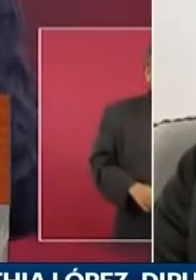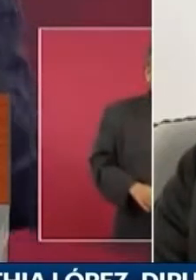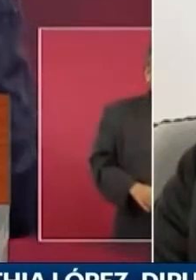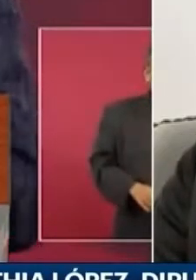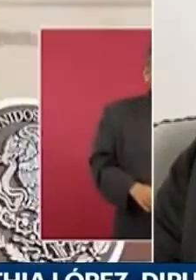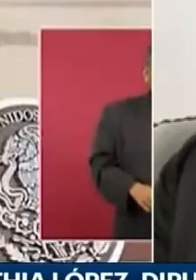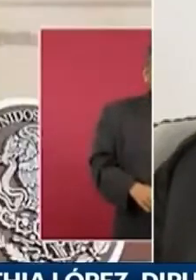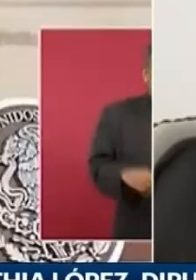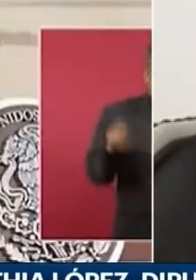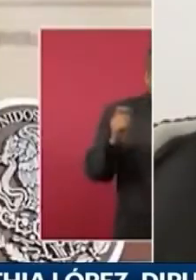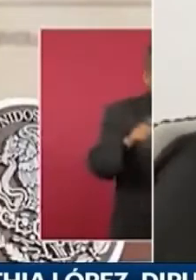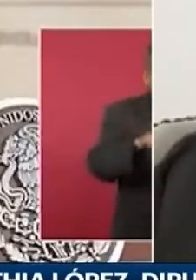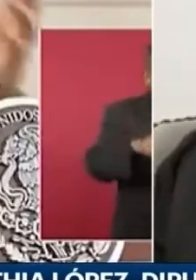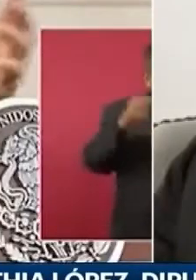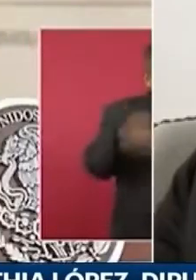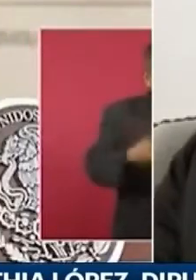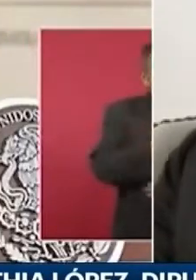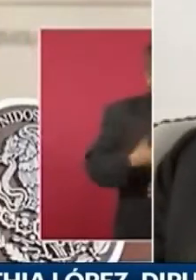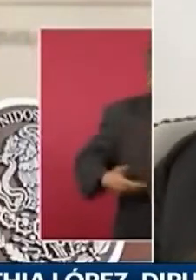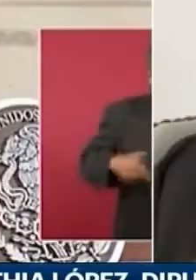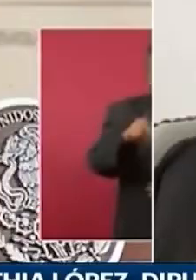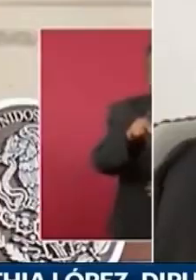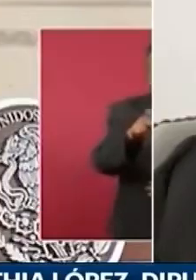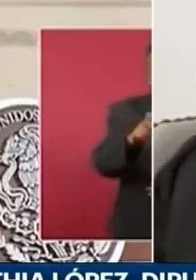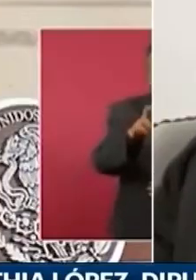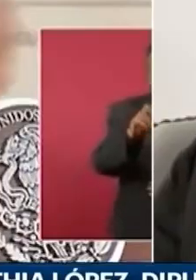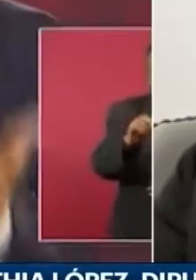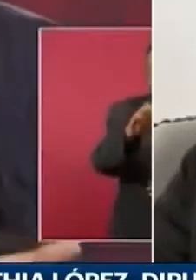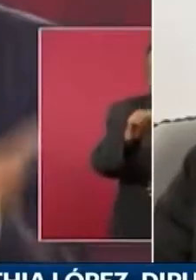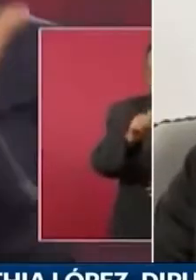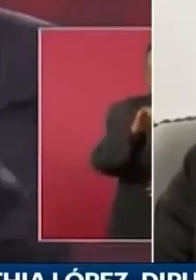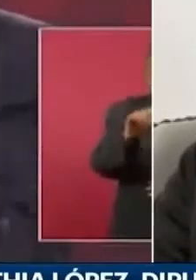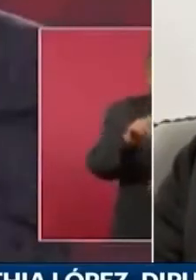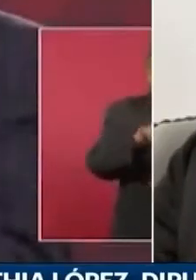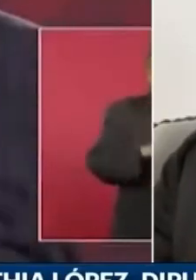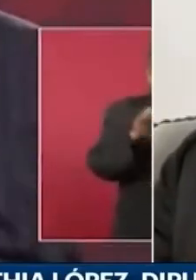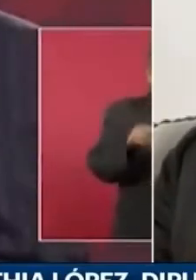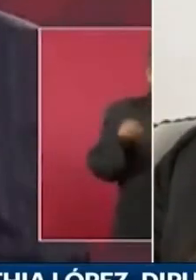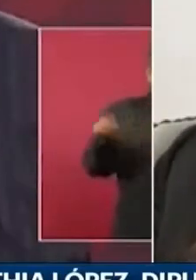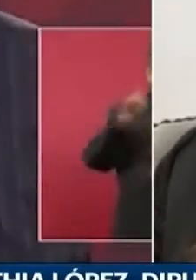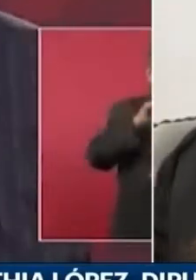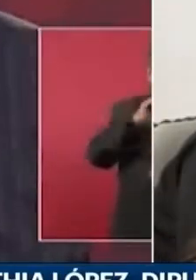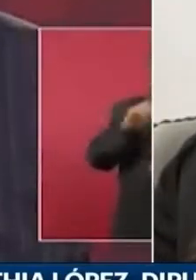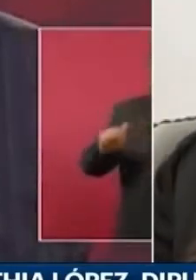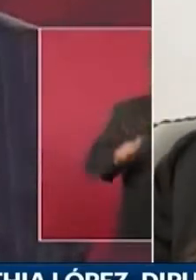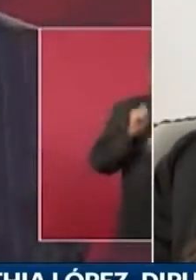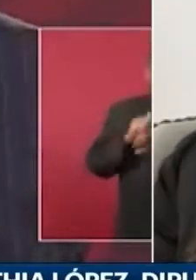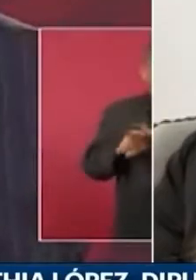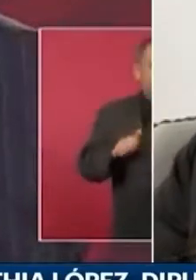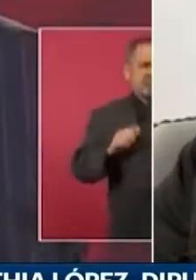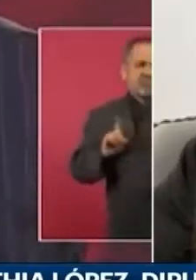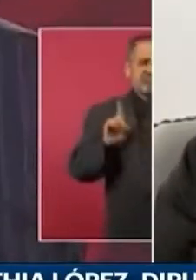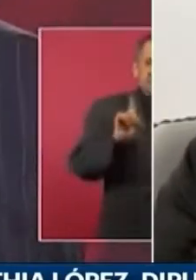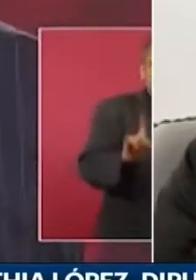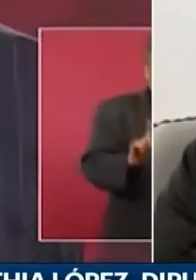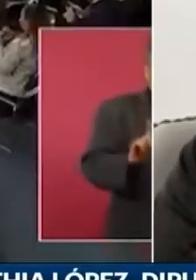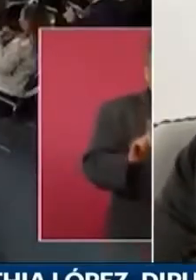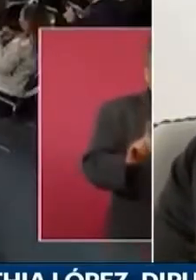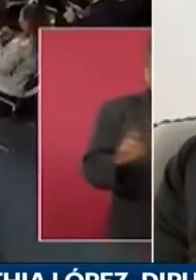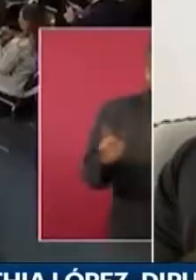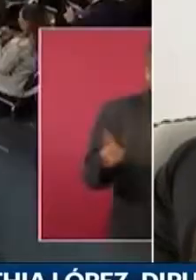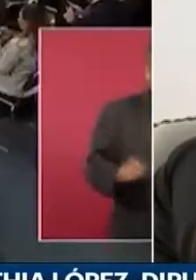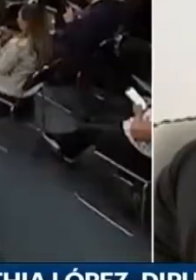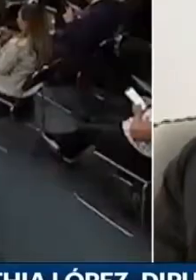es esta parte donde Perú acusa, ¿no?, al presidente López Obrador de politizar la Alianza del Pacífico porque no quiere entregar